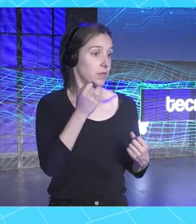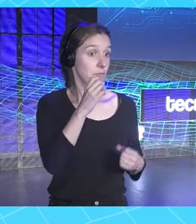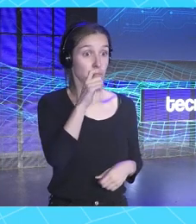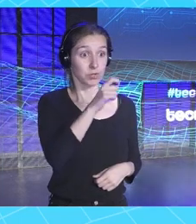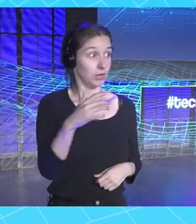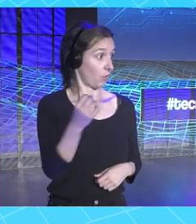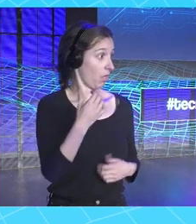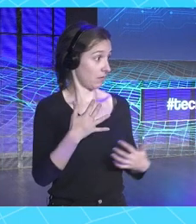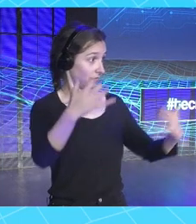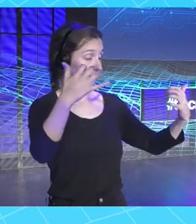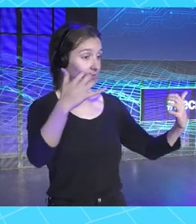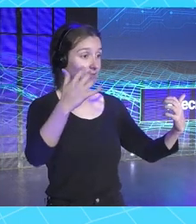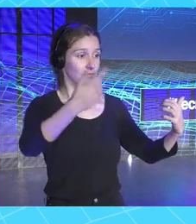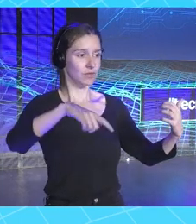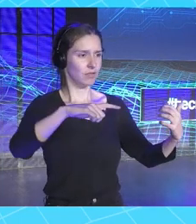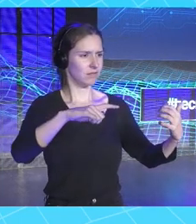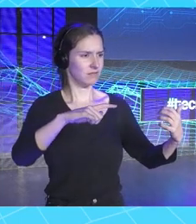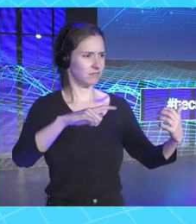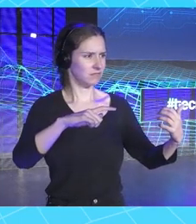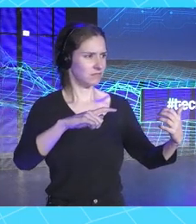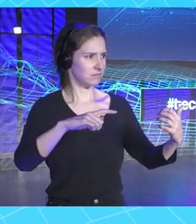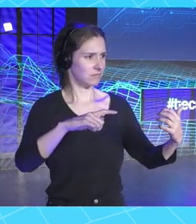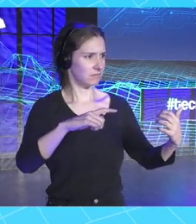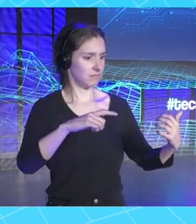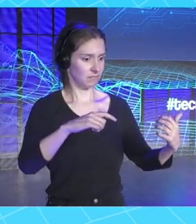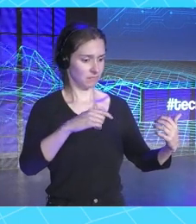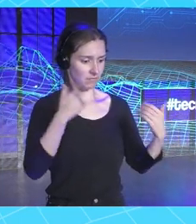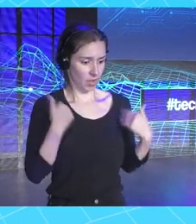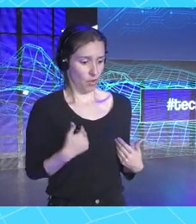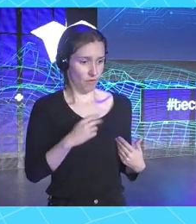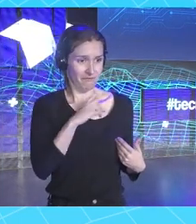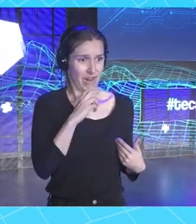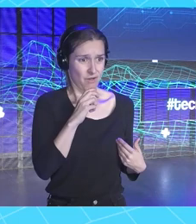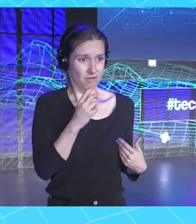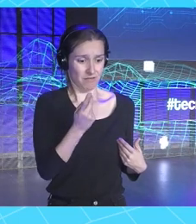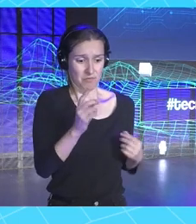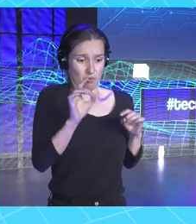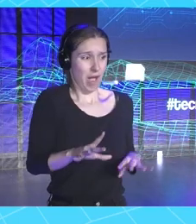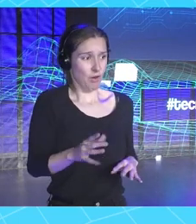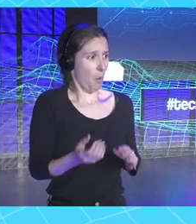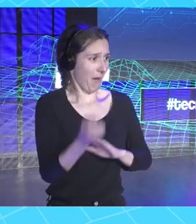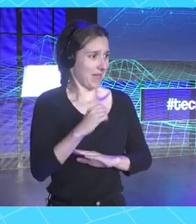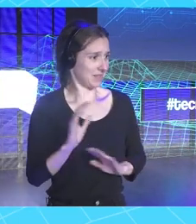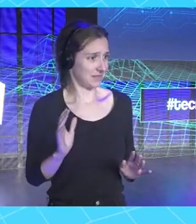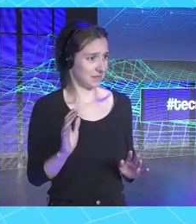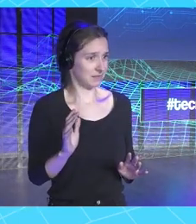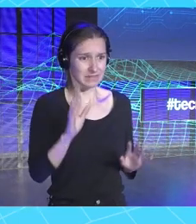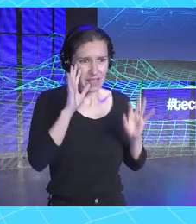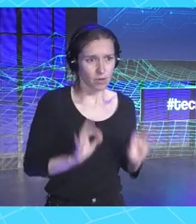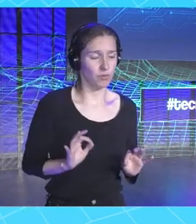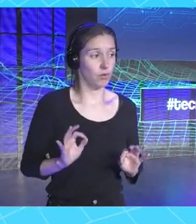estáis aquí en esta sala valéis igual o más que yo menos estoy convencido convencidísimo de que nadie